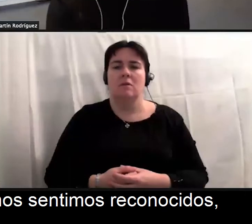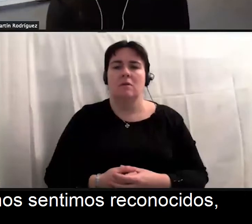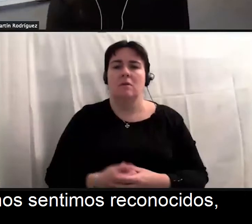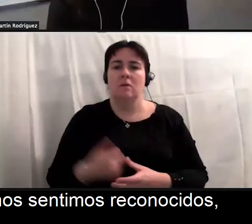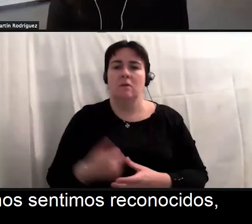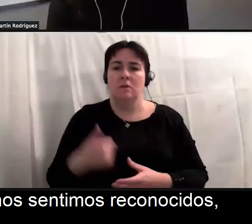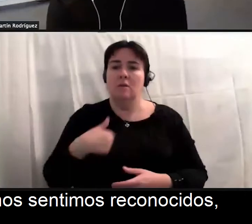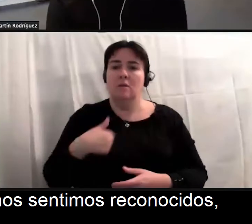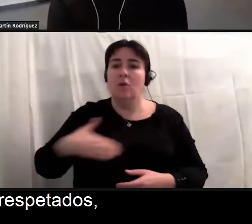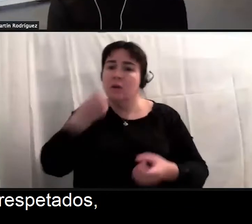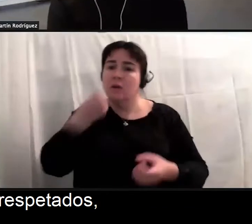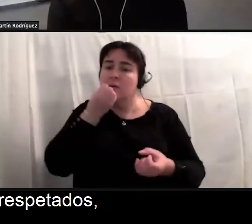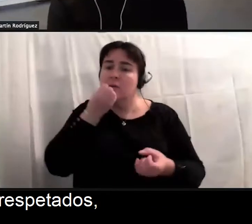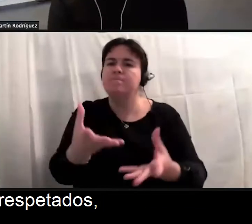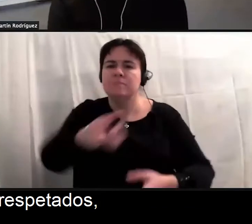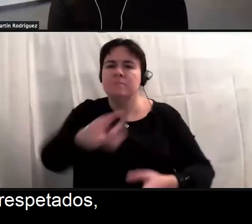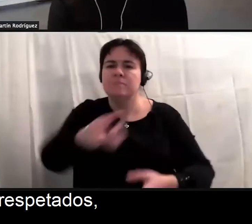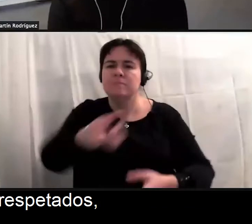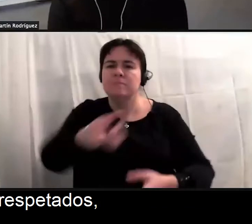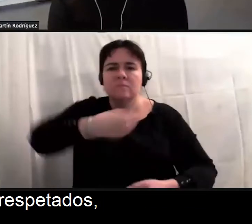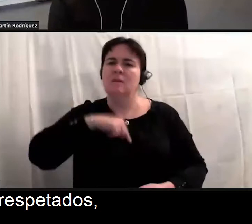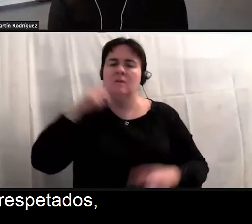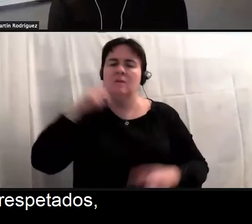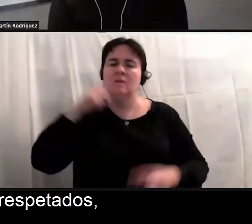reconocidos, no nos sentimos